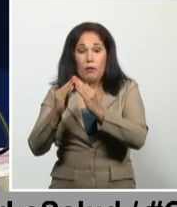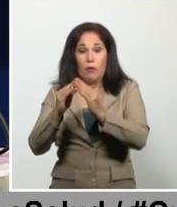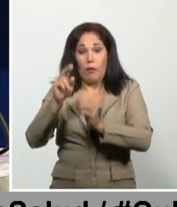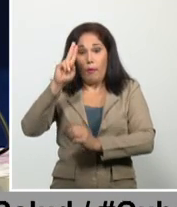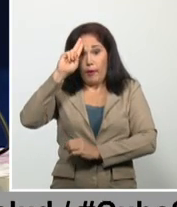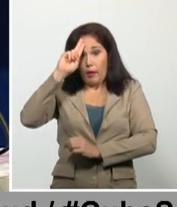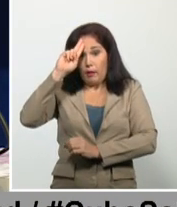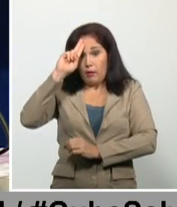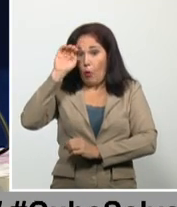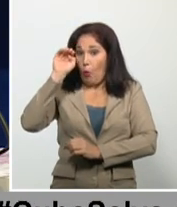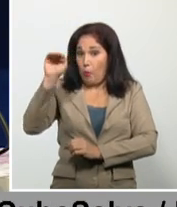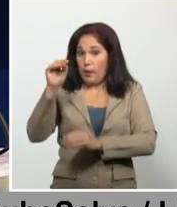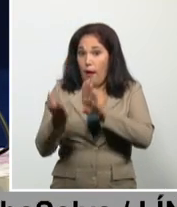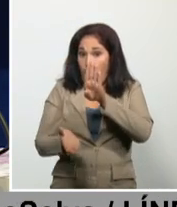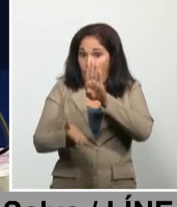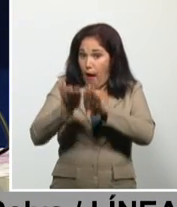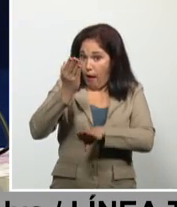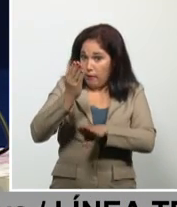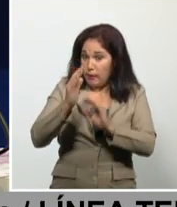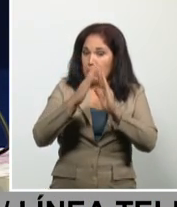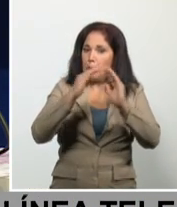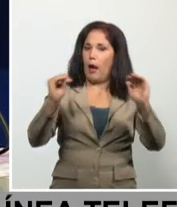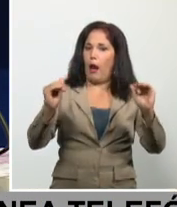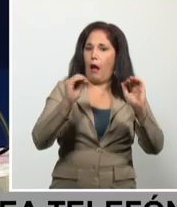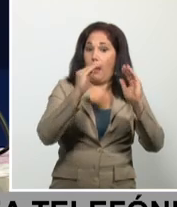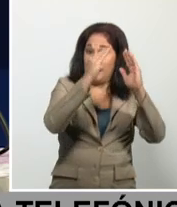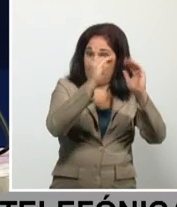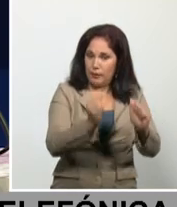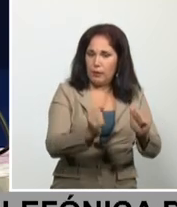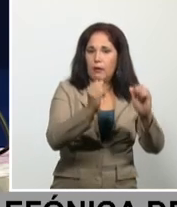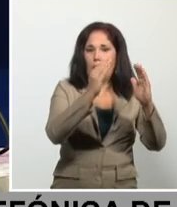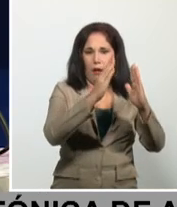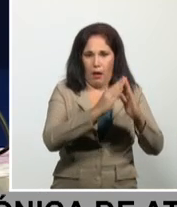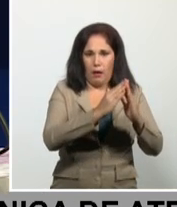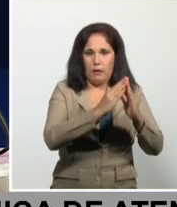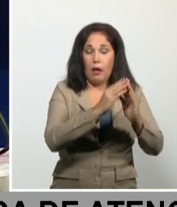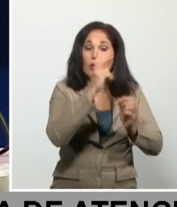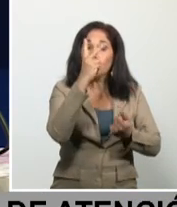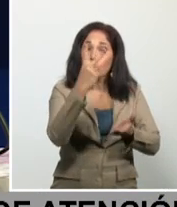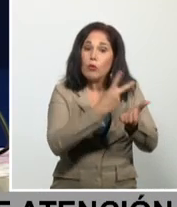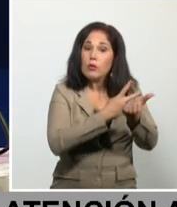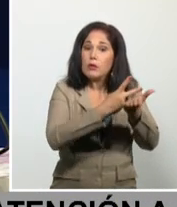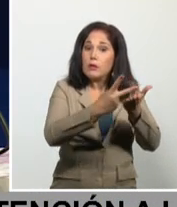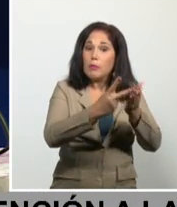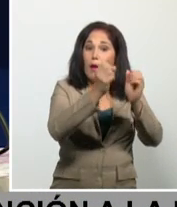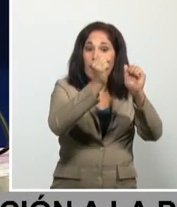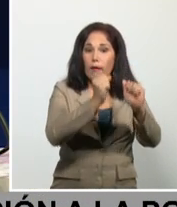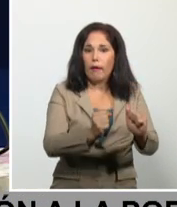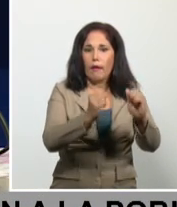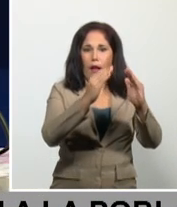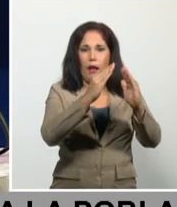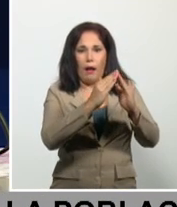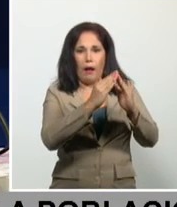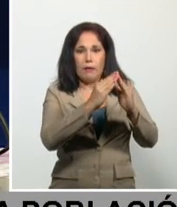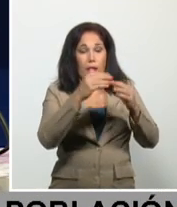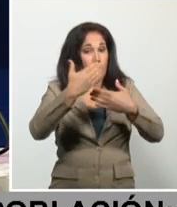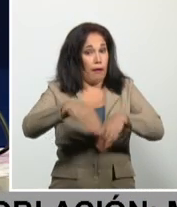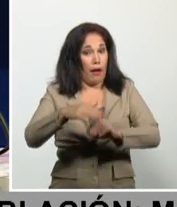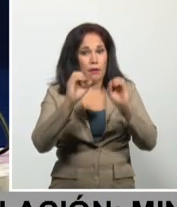recibe visita ni sale a ningún lugar. Y está 14 días más en ese